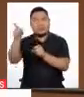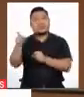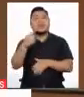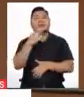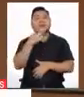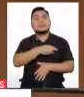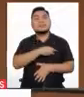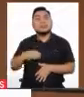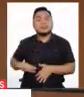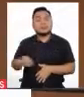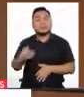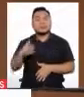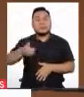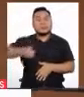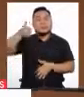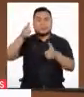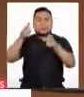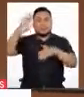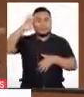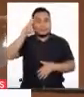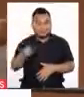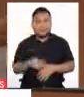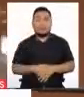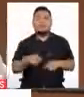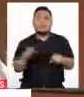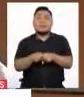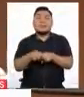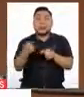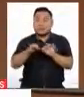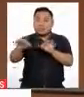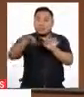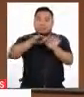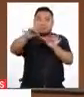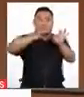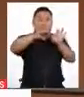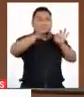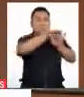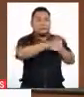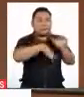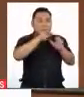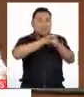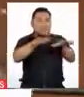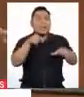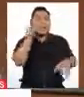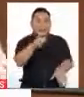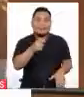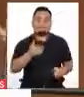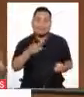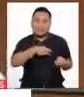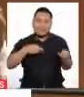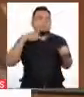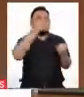el ministro del Interior. Entonces, hemos visto estas regiones que son las que tienen mayor nivel de contagio, y estamos